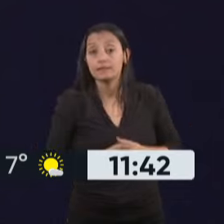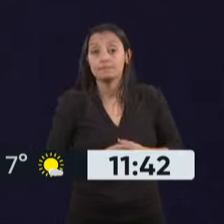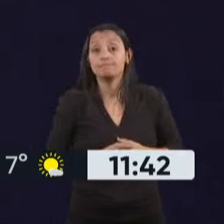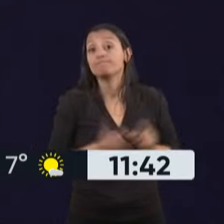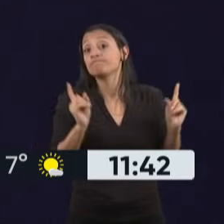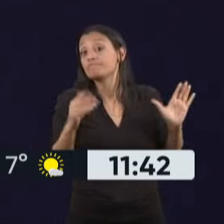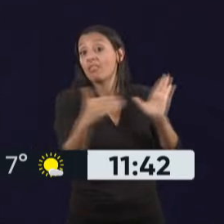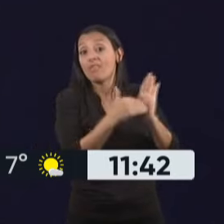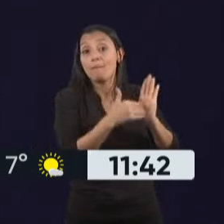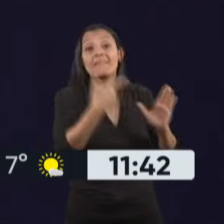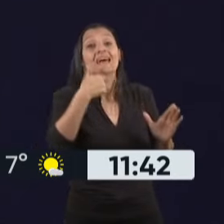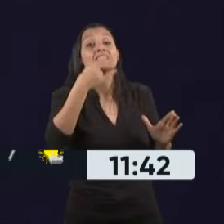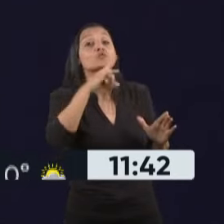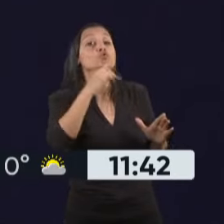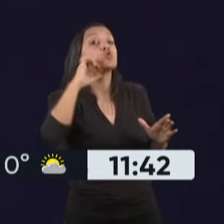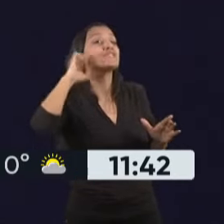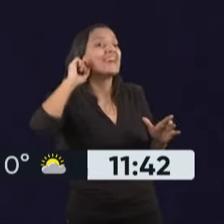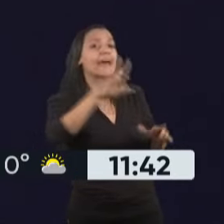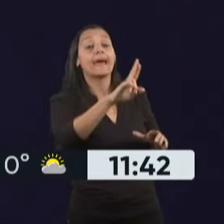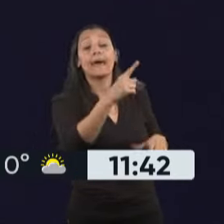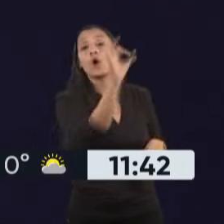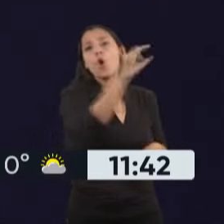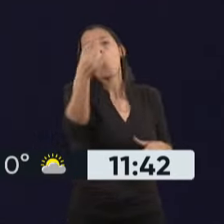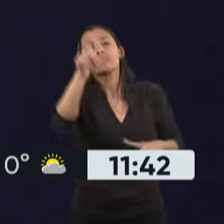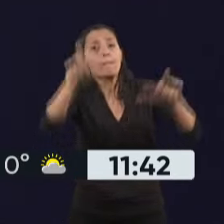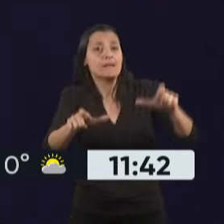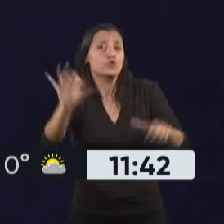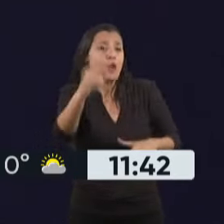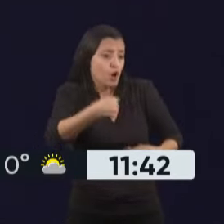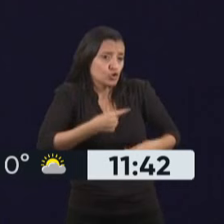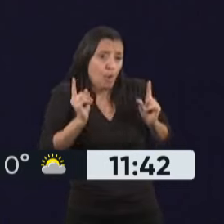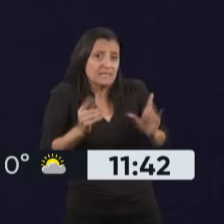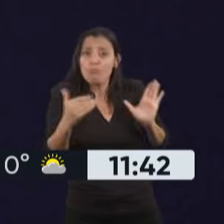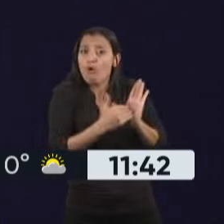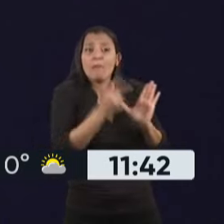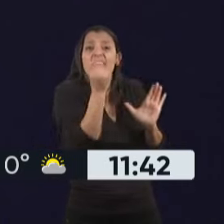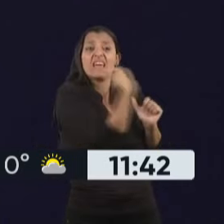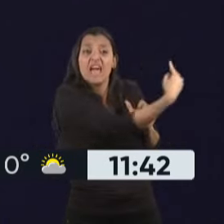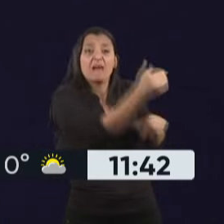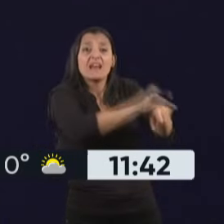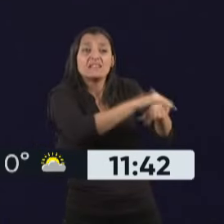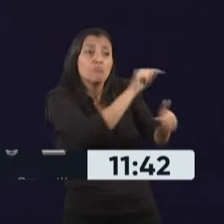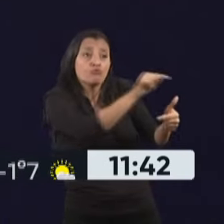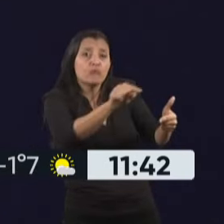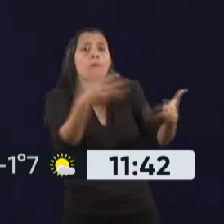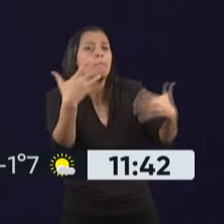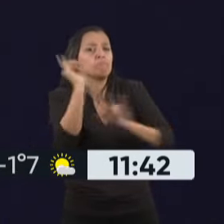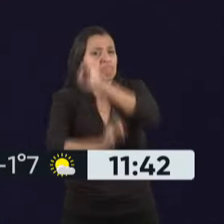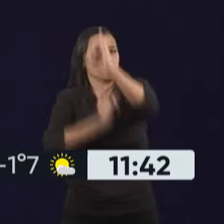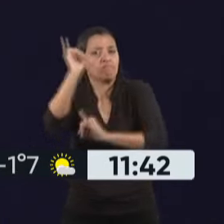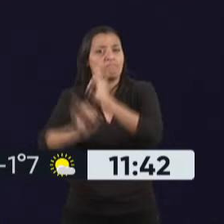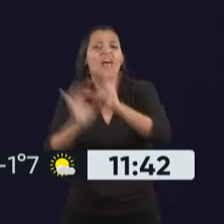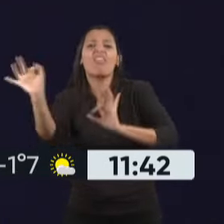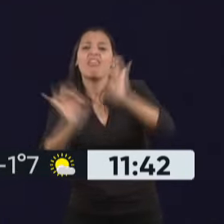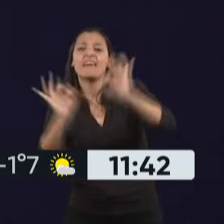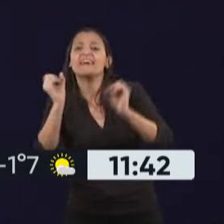Federico Sturzenegger o a quien corresponda al gobierno, incluso puedo ser yo también, en algún momento daremos los detalles, pero lo que